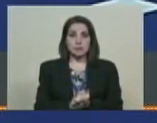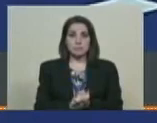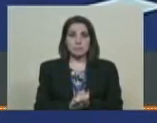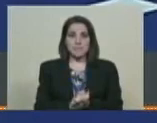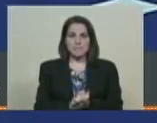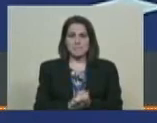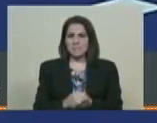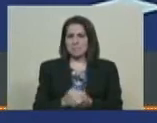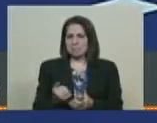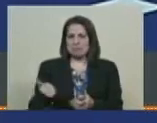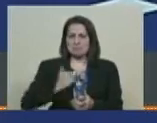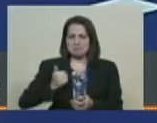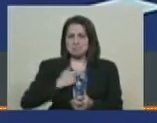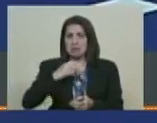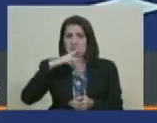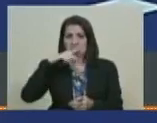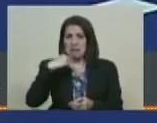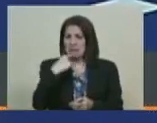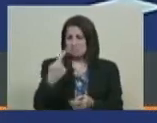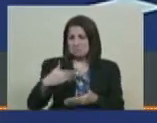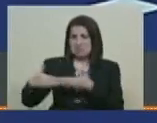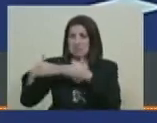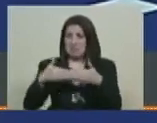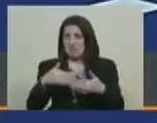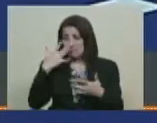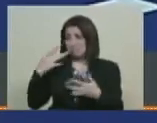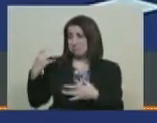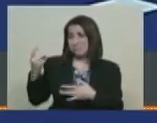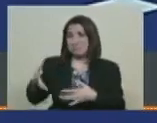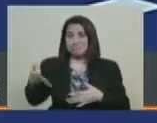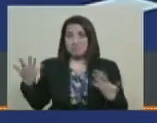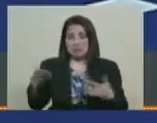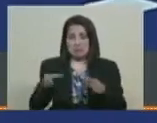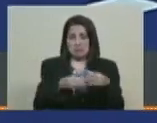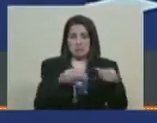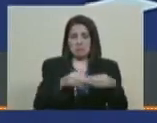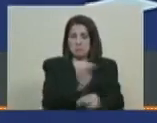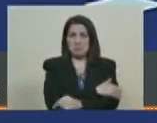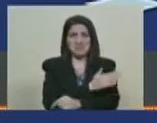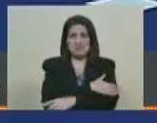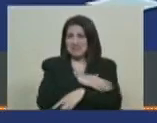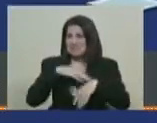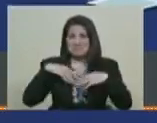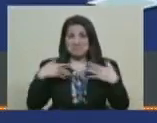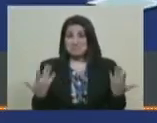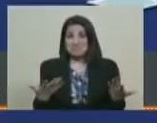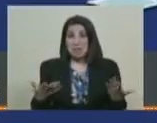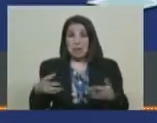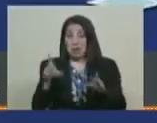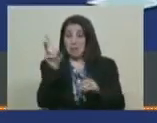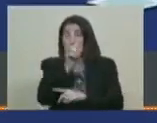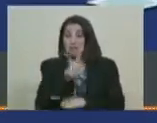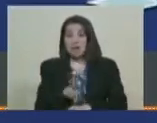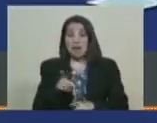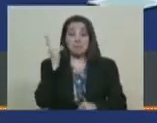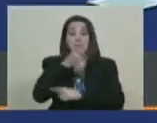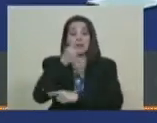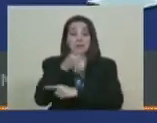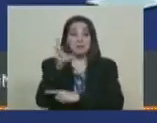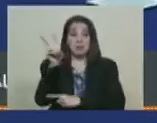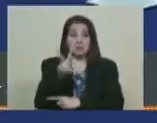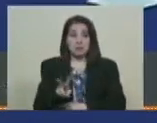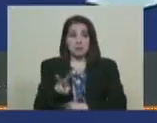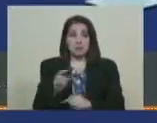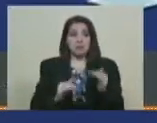Diga lo que diga el imperio y sus lacayos regionales. Venezuela es soberana. En Venezuela mandamos los venezolanos.